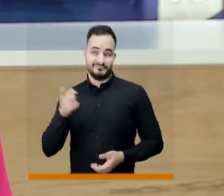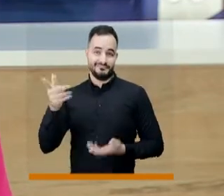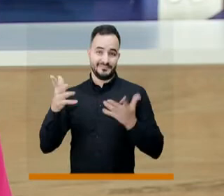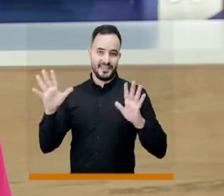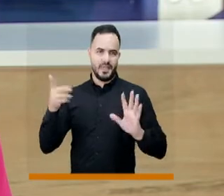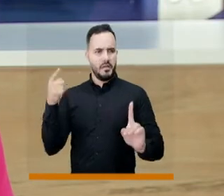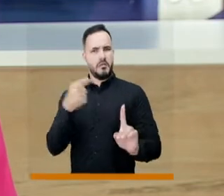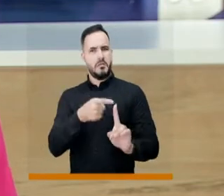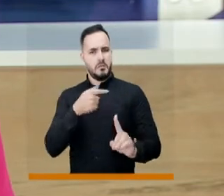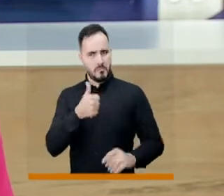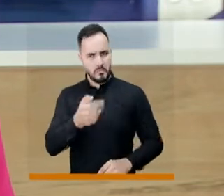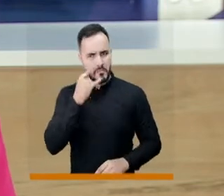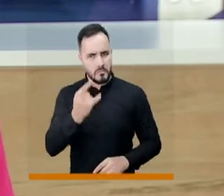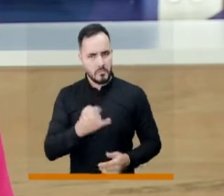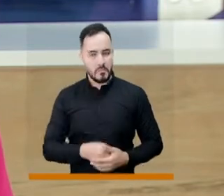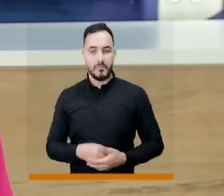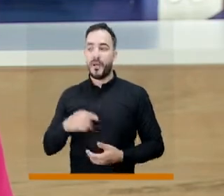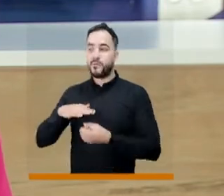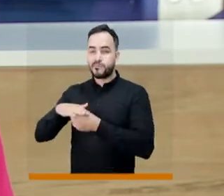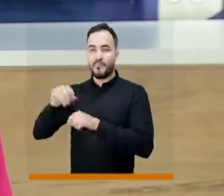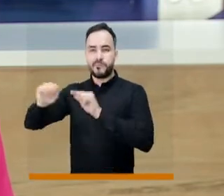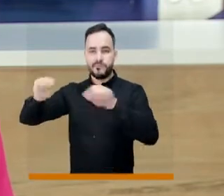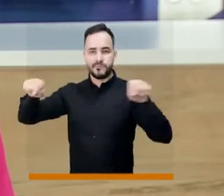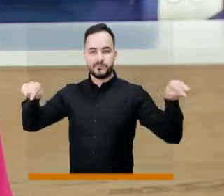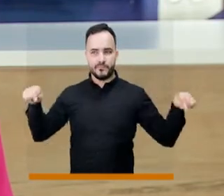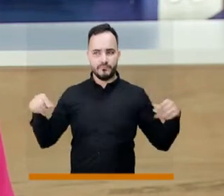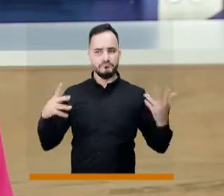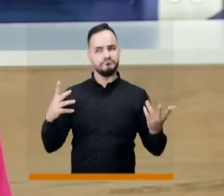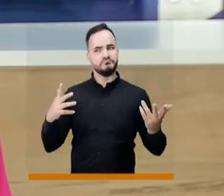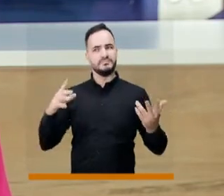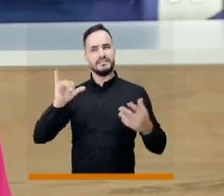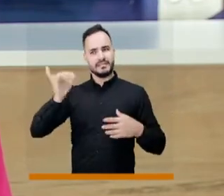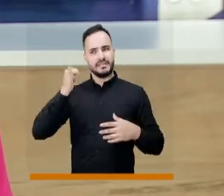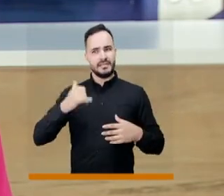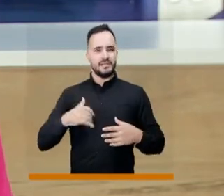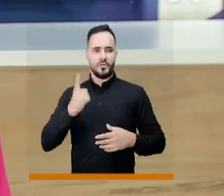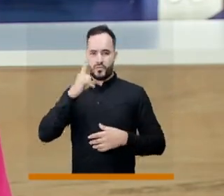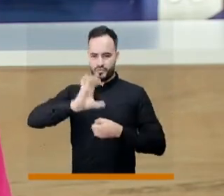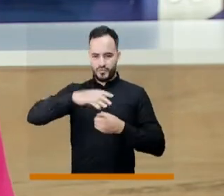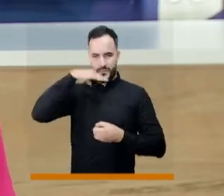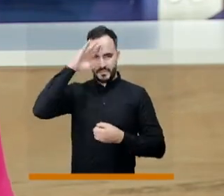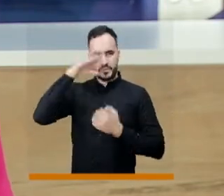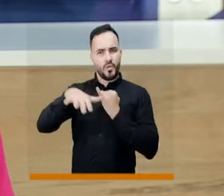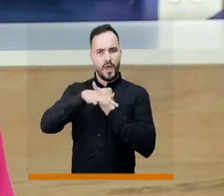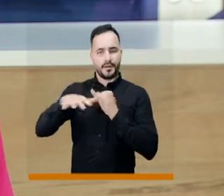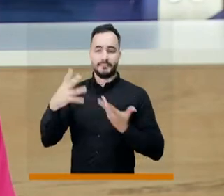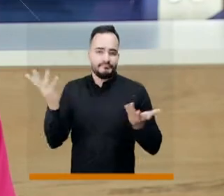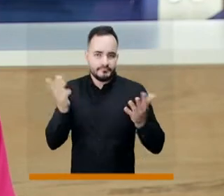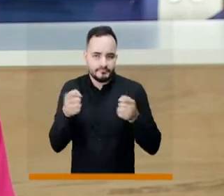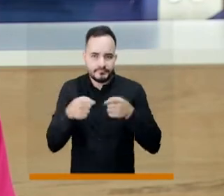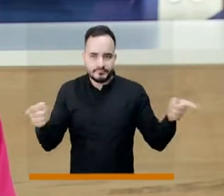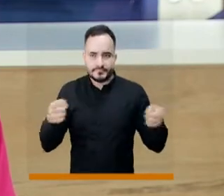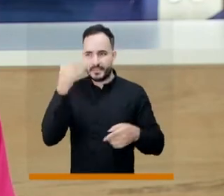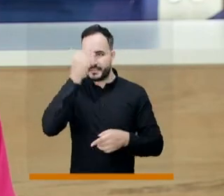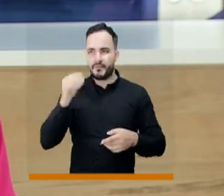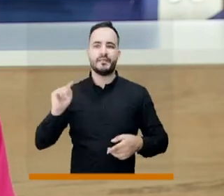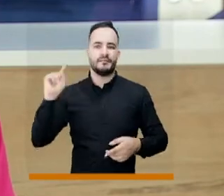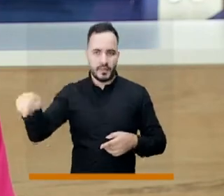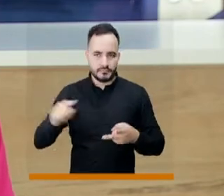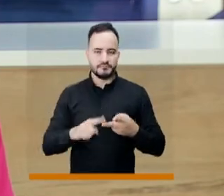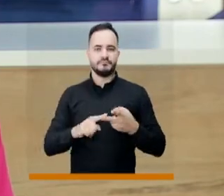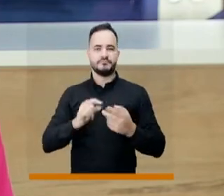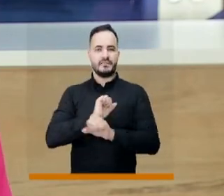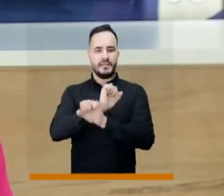área metropolitana y él le pareció muy interesante y le apuesta el tema de volver los coworking al